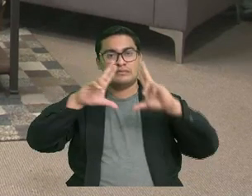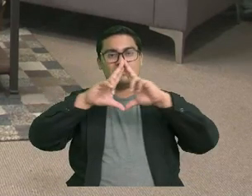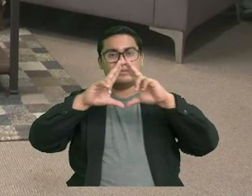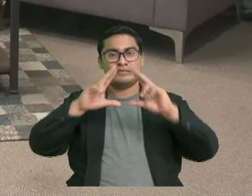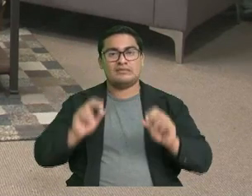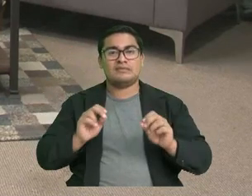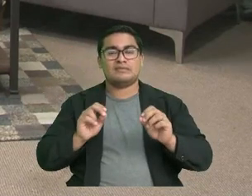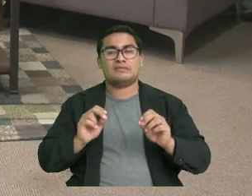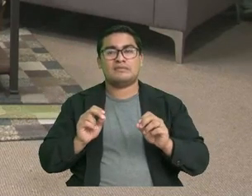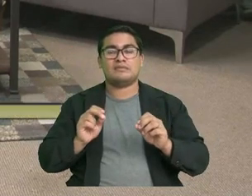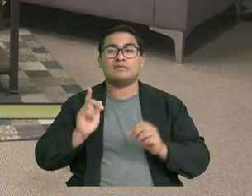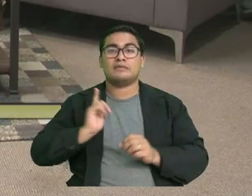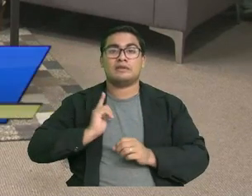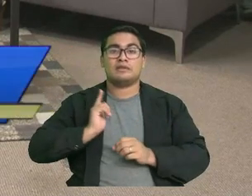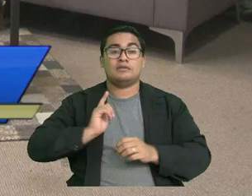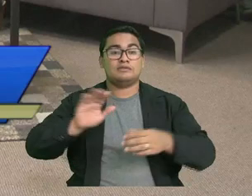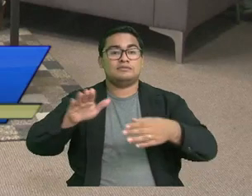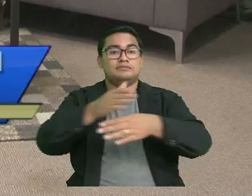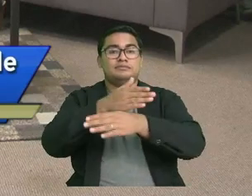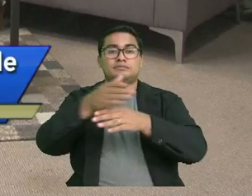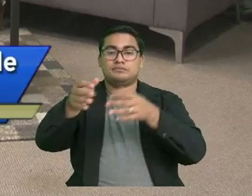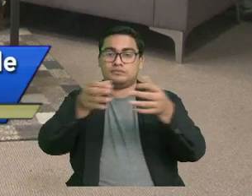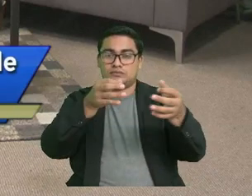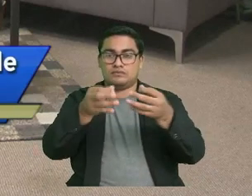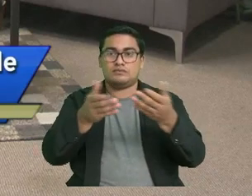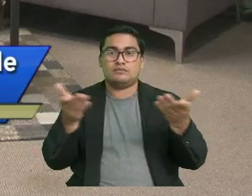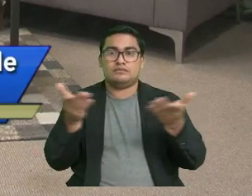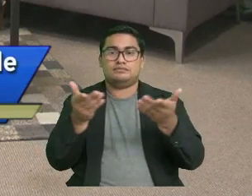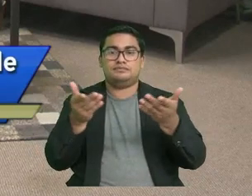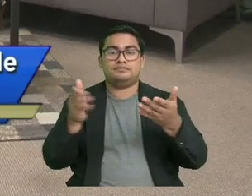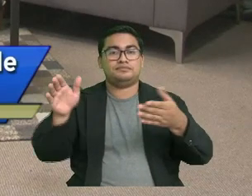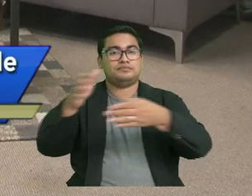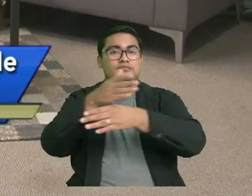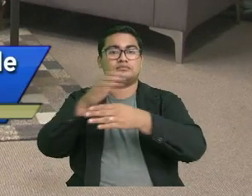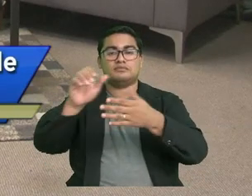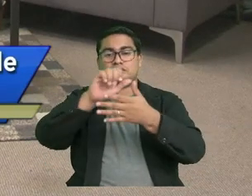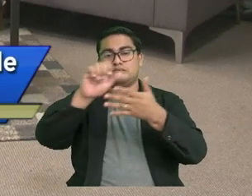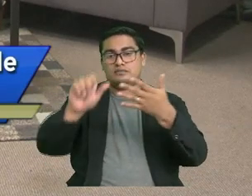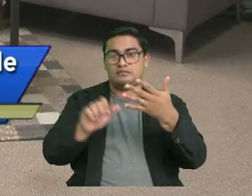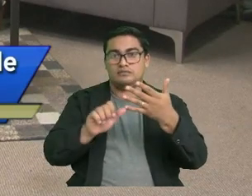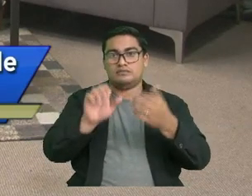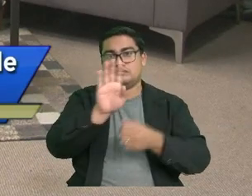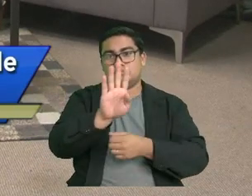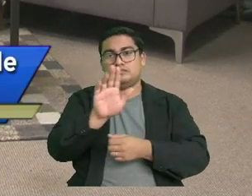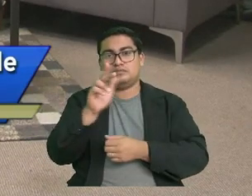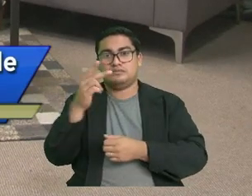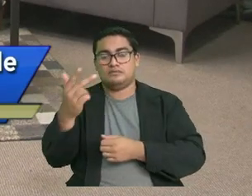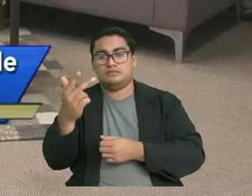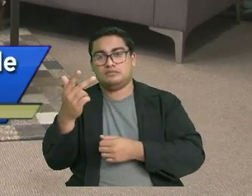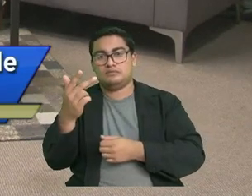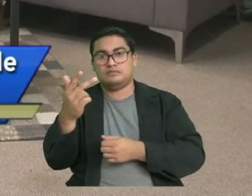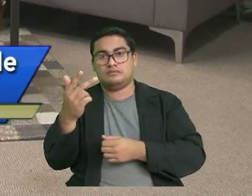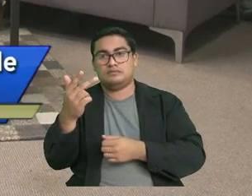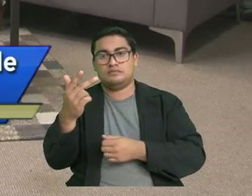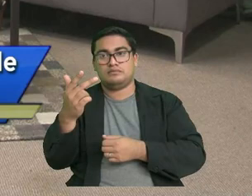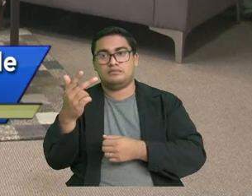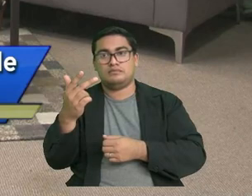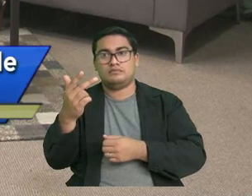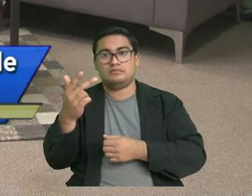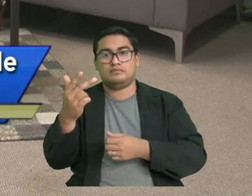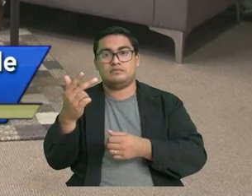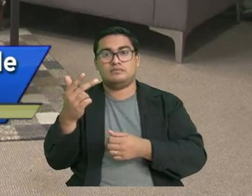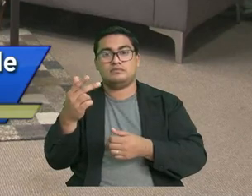¿verdad?, que tiene las disposiciones en diferentes articulados, en el 48,